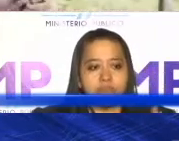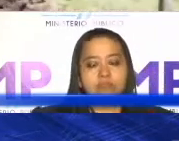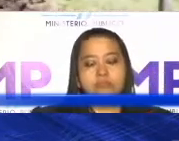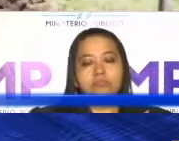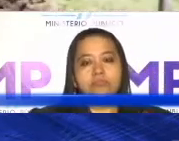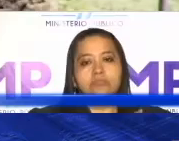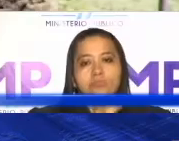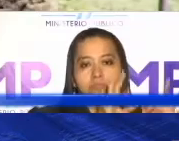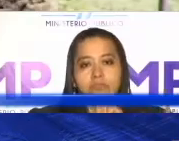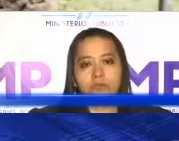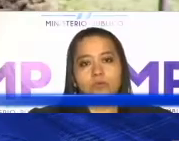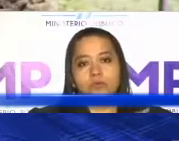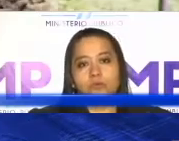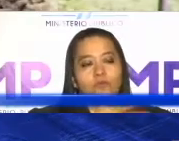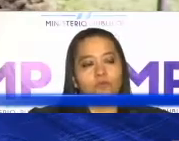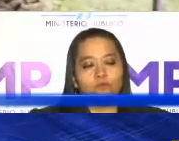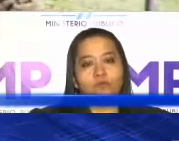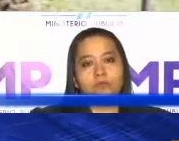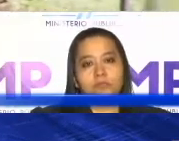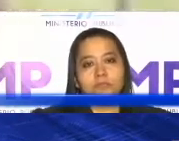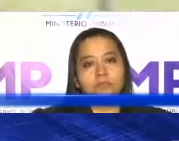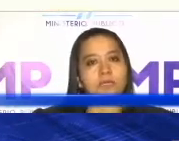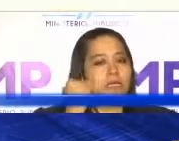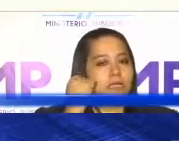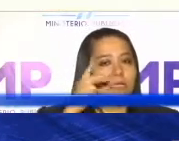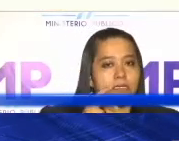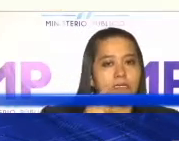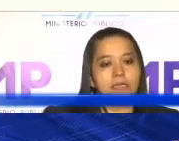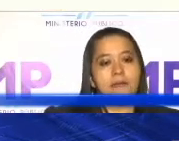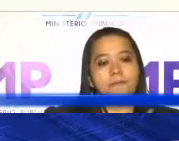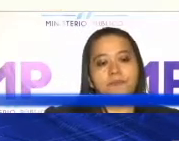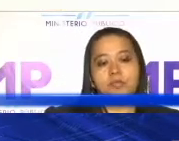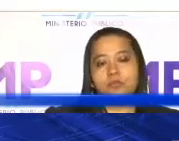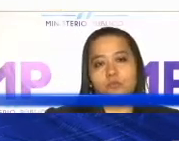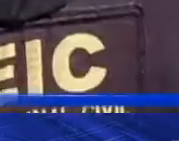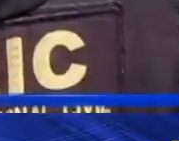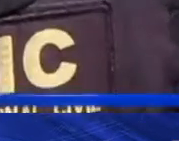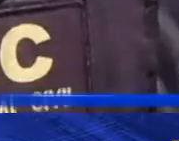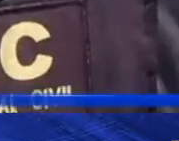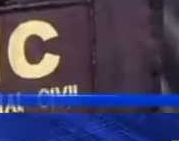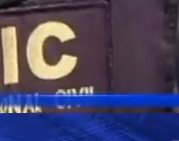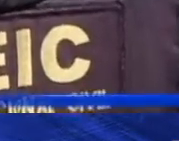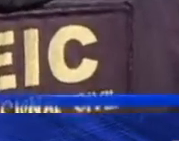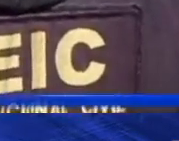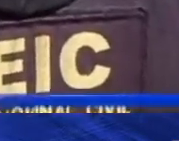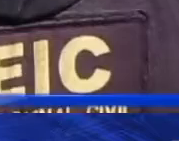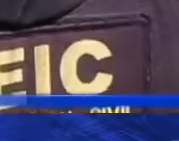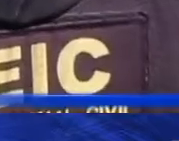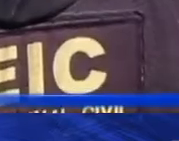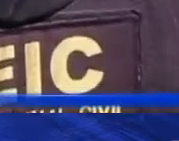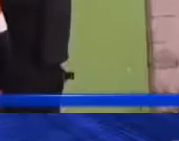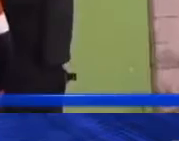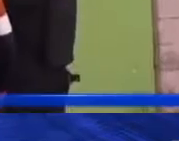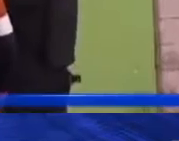gestión de casos HIC. Dentro de su informe, resaltó como parte de la efectividad fiscal la coordinación